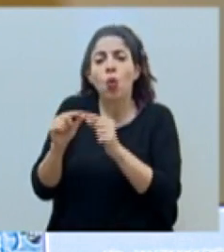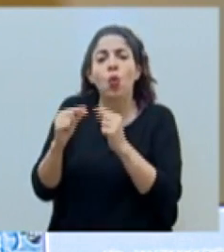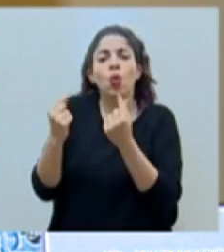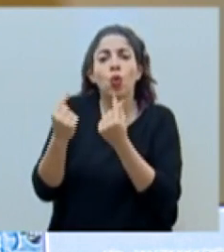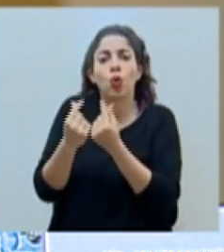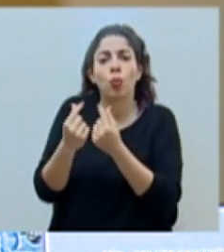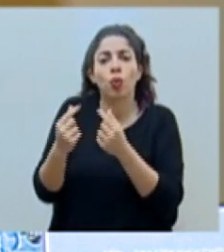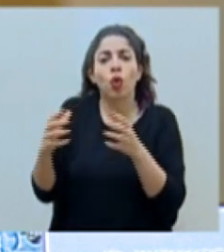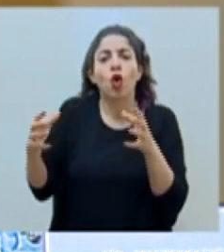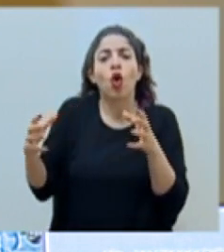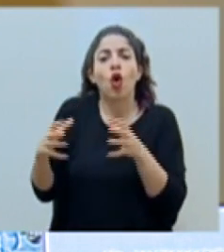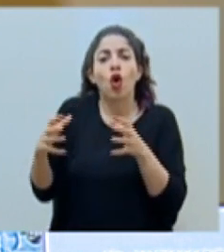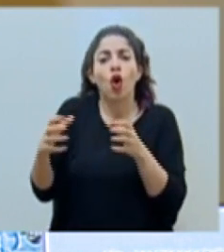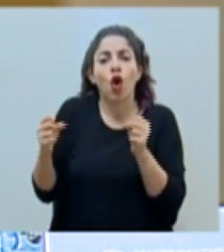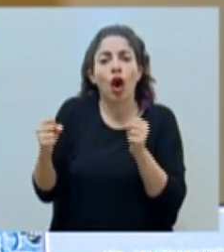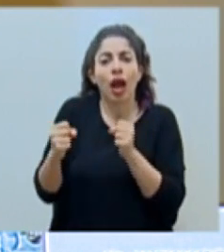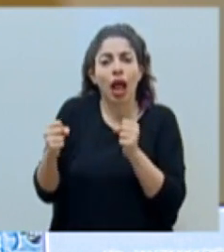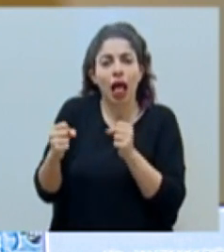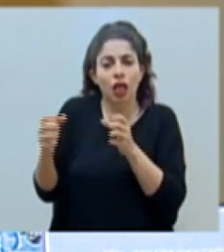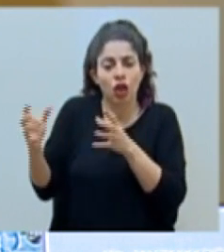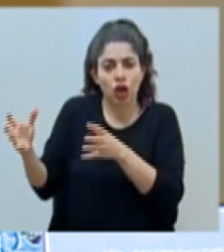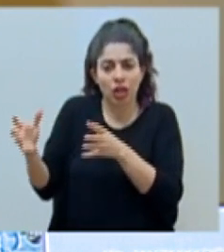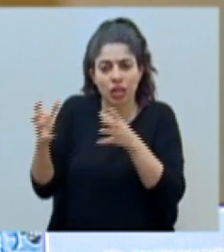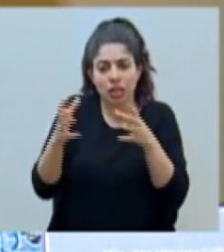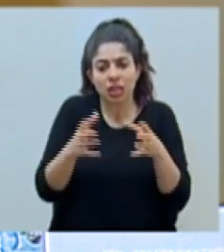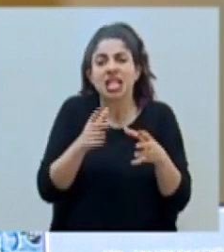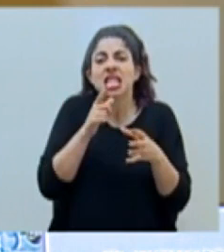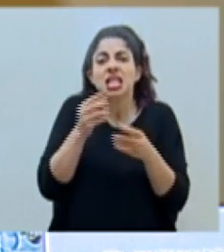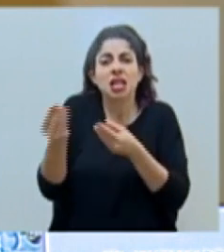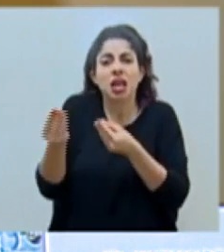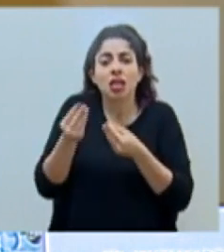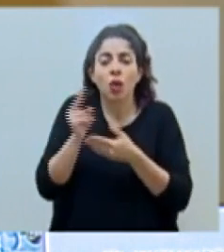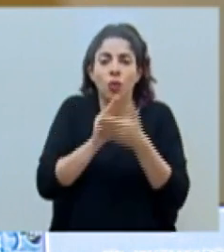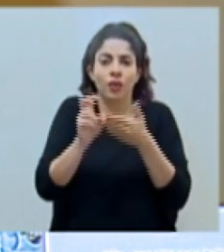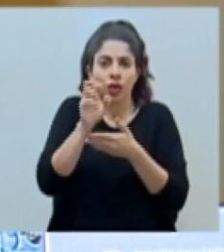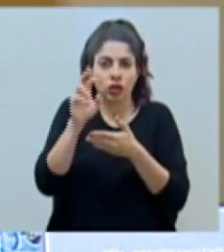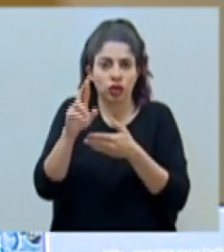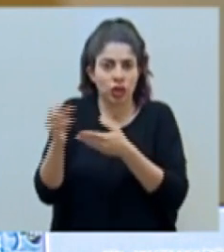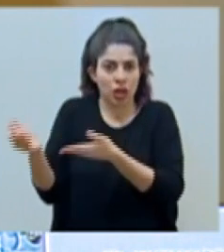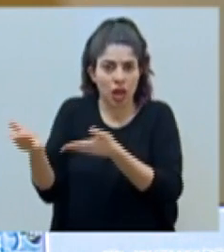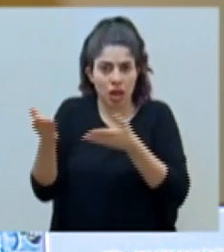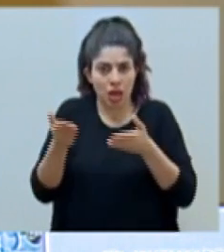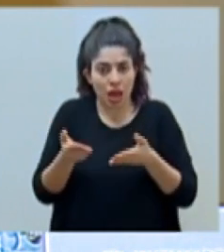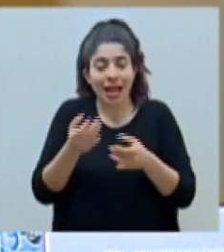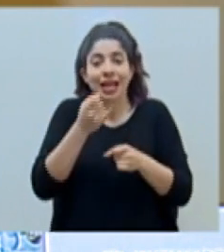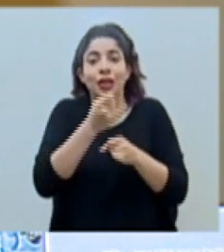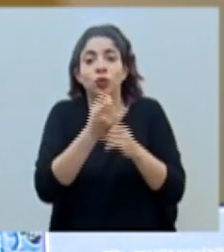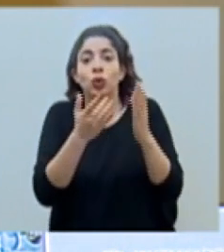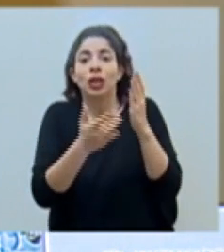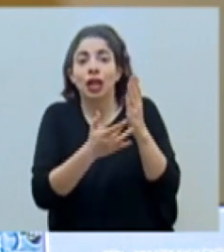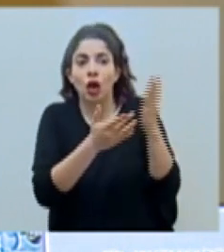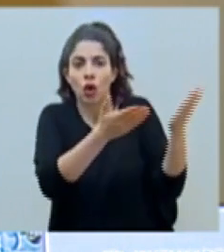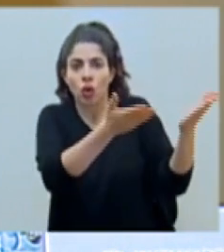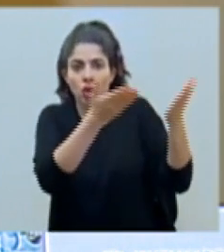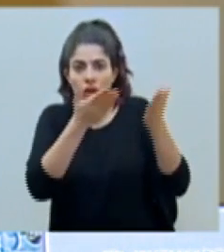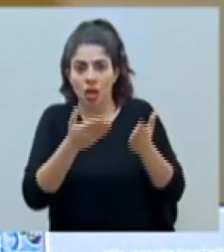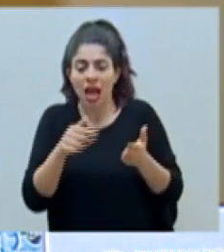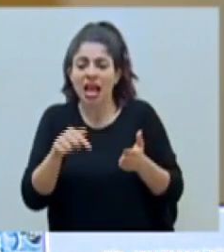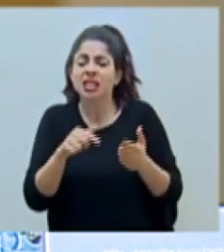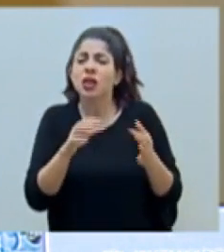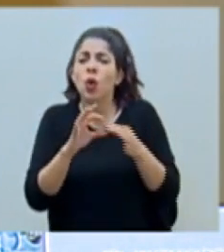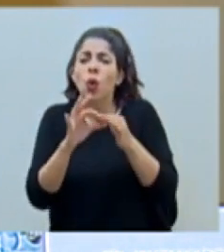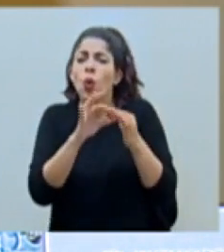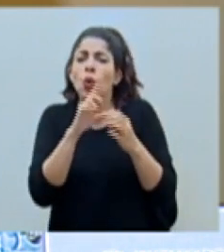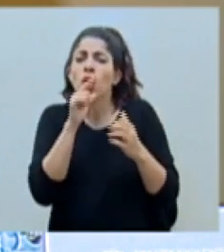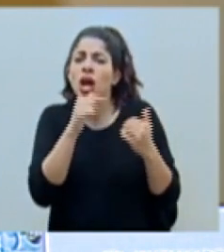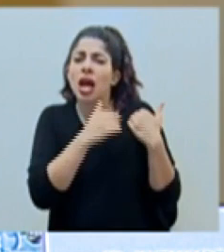estos congeladores que los proporciona la Universidad de Costa Rica y el Instituto Tecnológico. Esto ha estado a cargo de